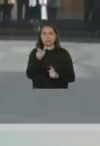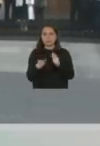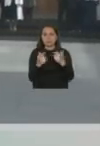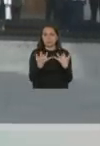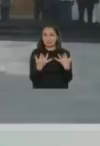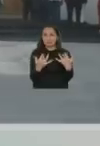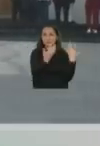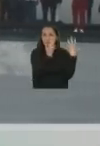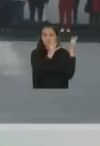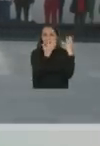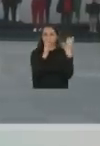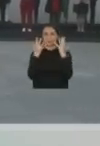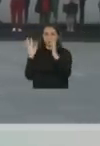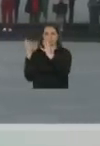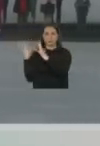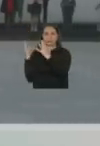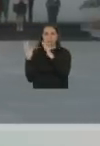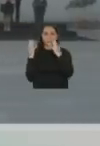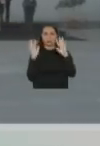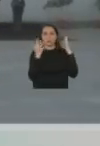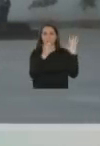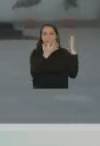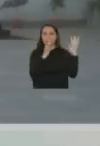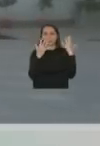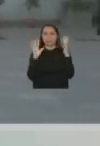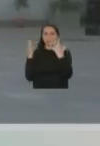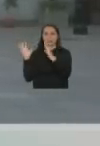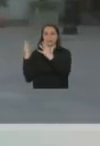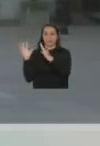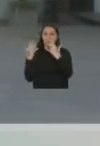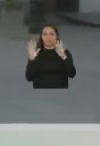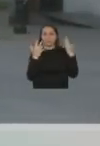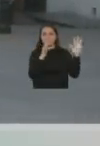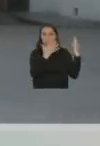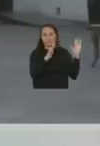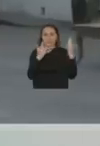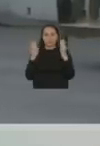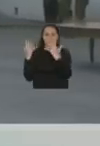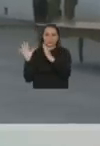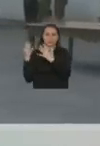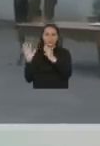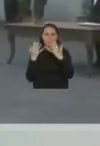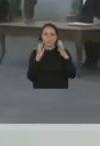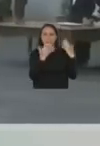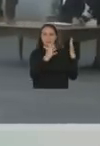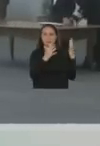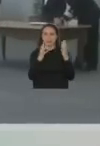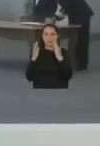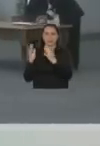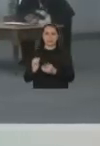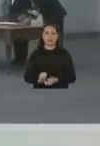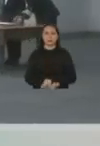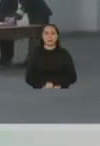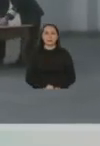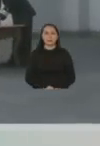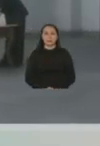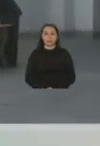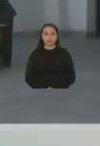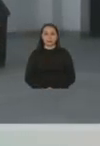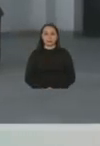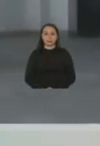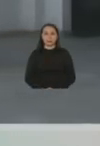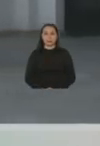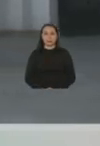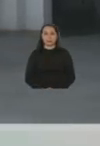experiencia como vocera? Primero, una gran noticia. Creo que ella representa lo mejor del pasado, pero también una gran oferta de